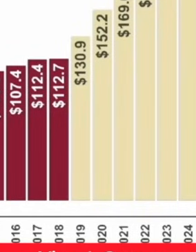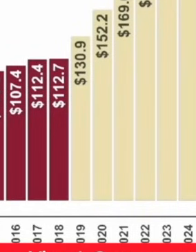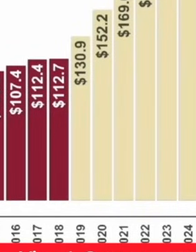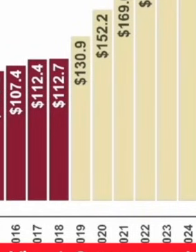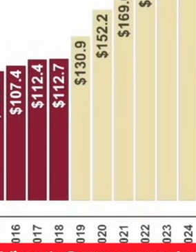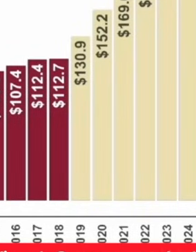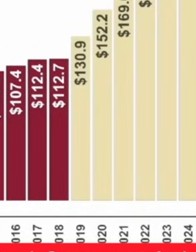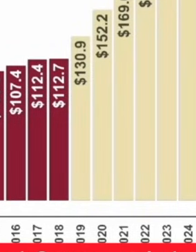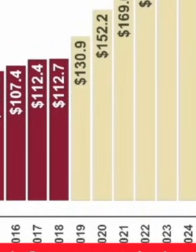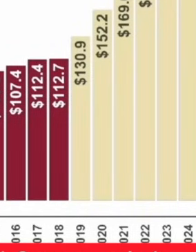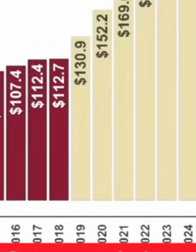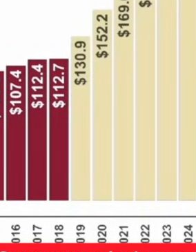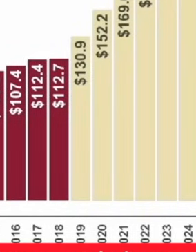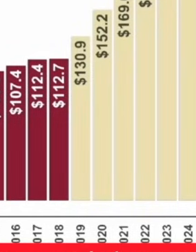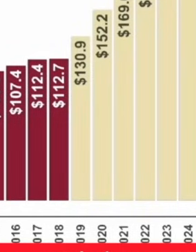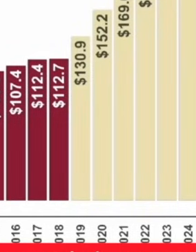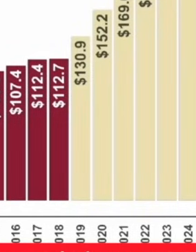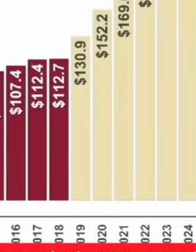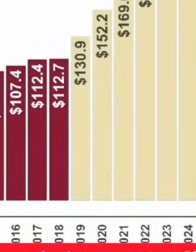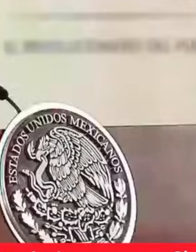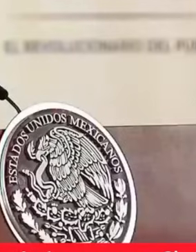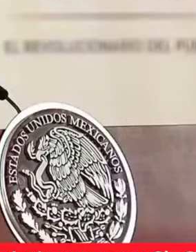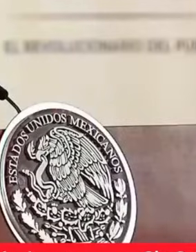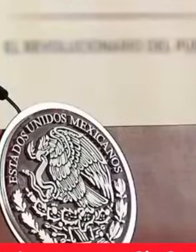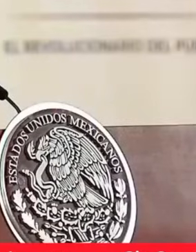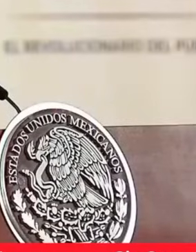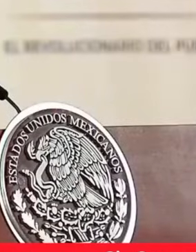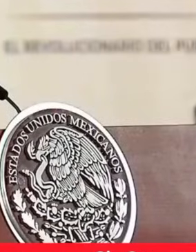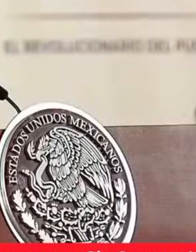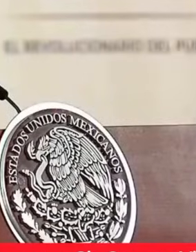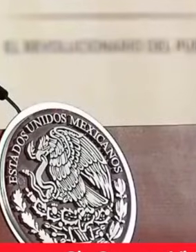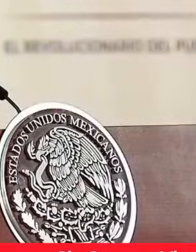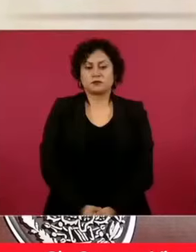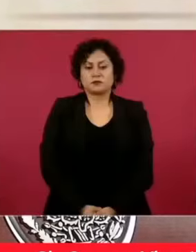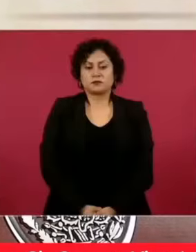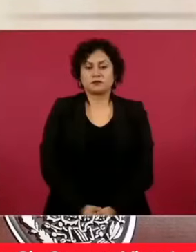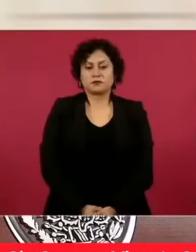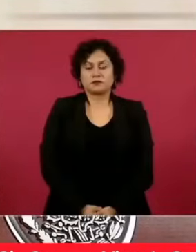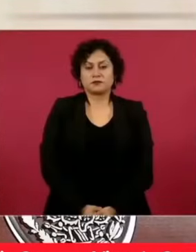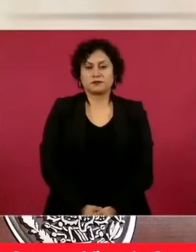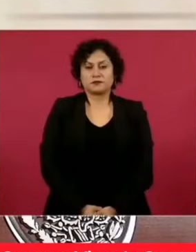Y todavía andan ahí queriendo regresar.